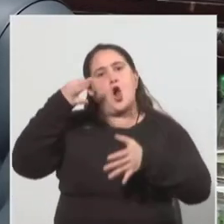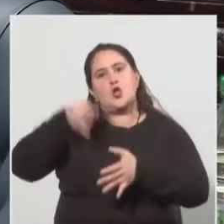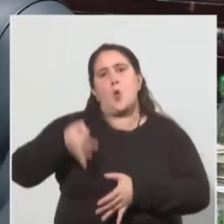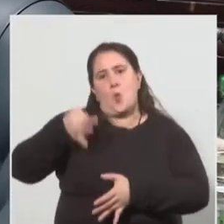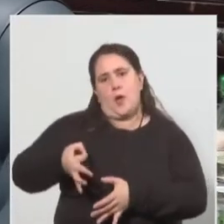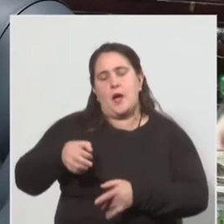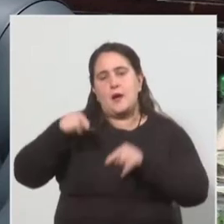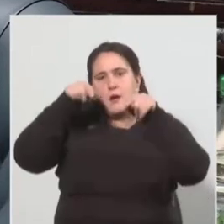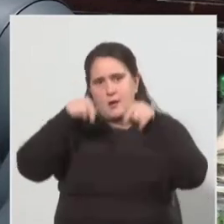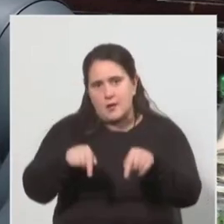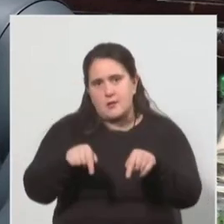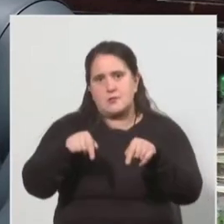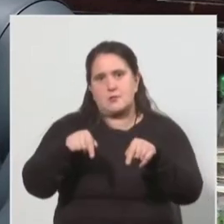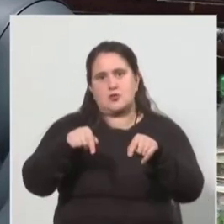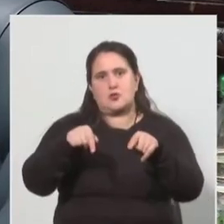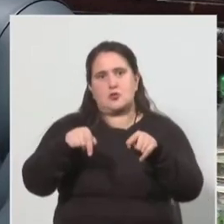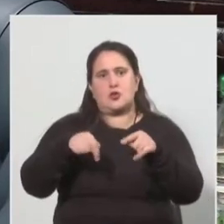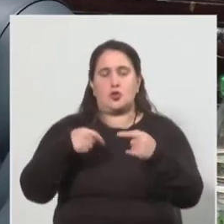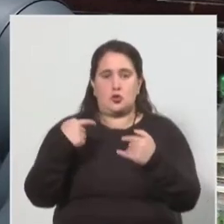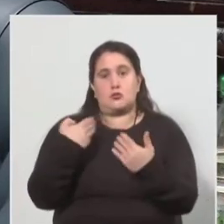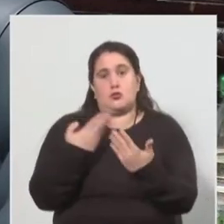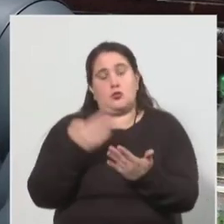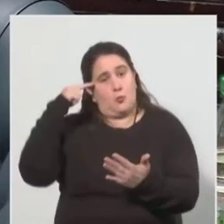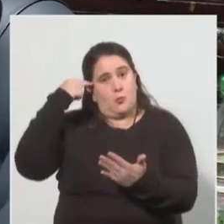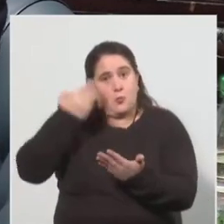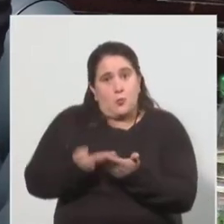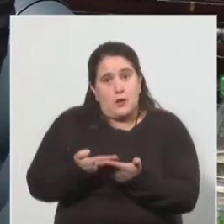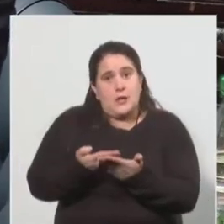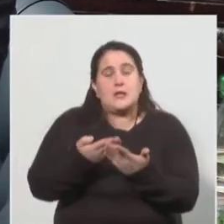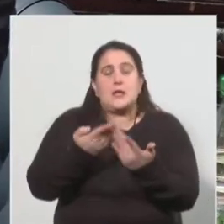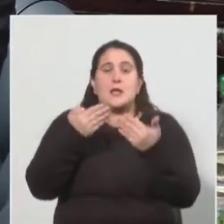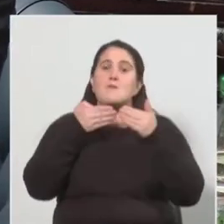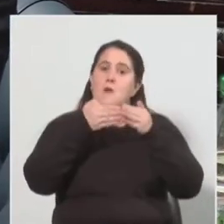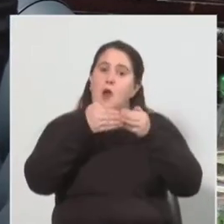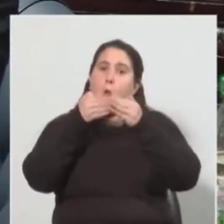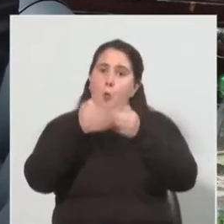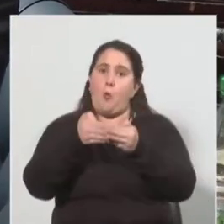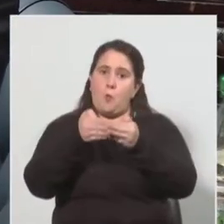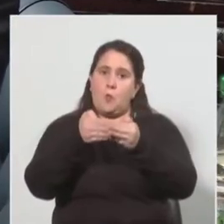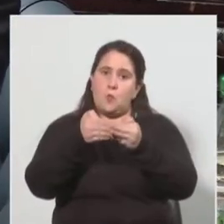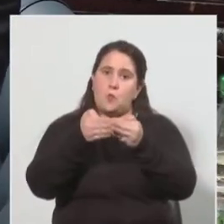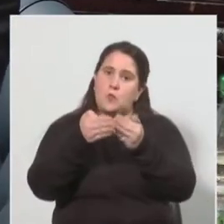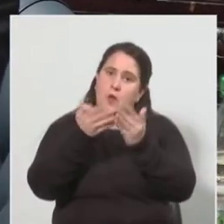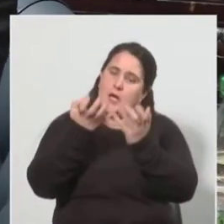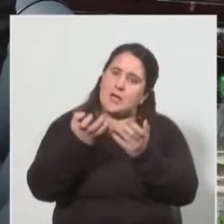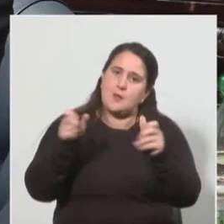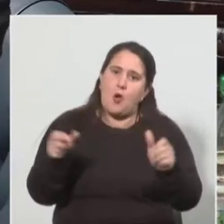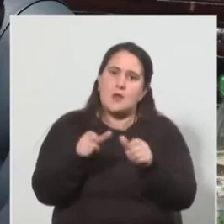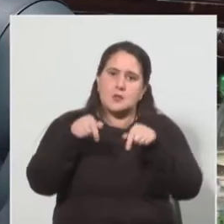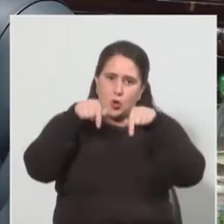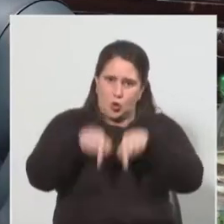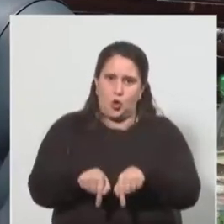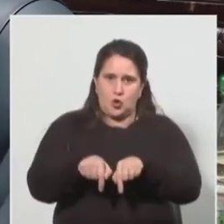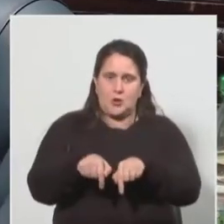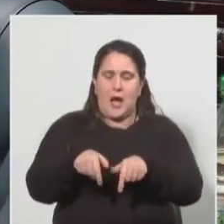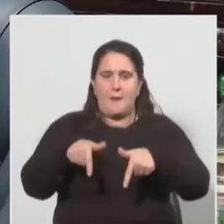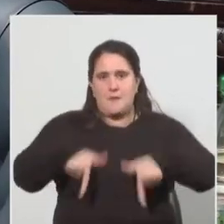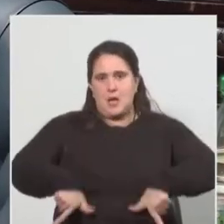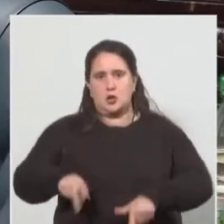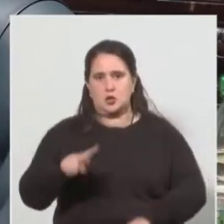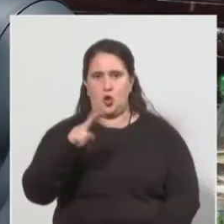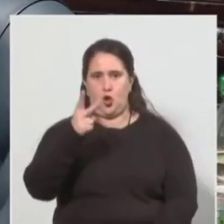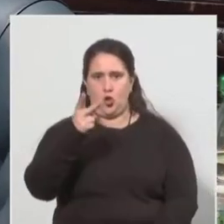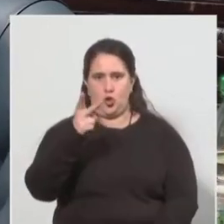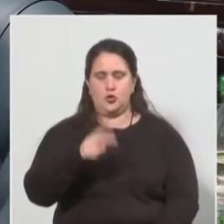es el talante de nuestro planteamiento y de las preguntas que vamos a realizarle a los señores